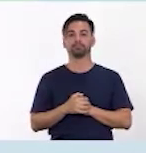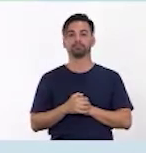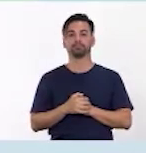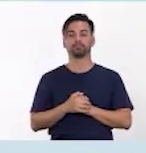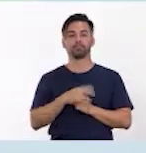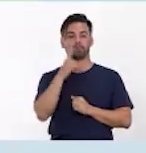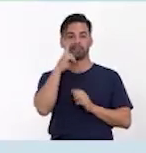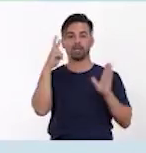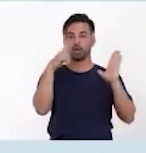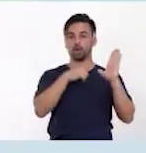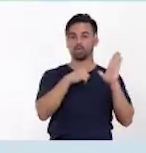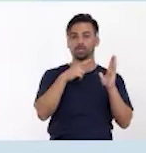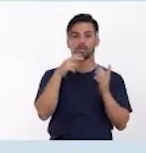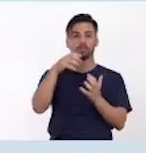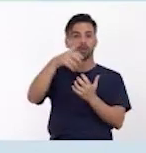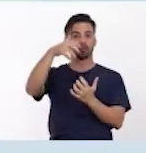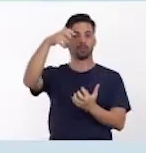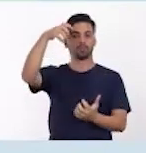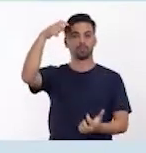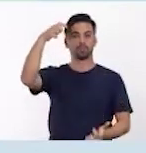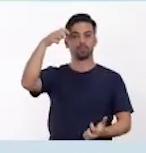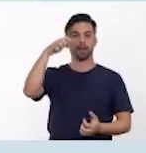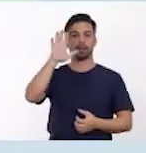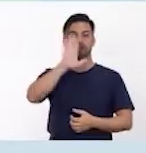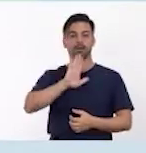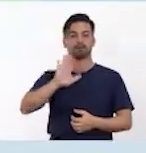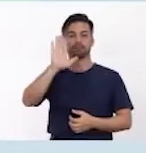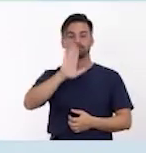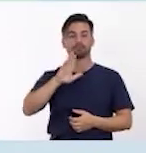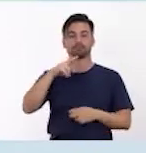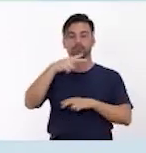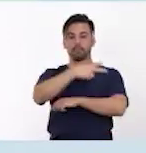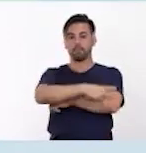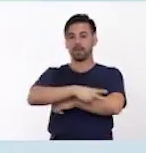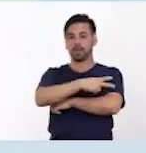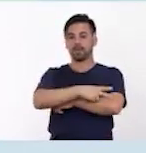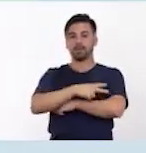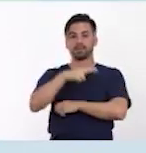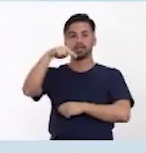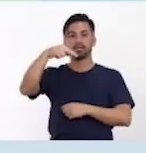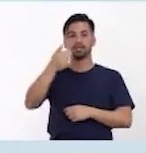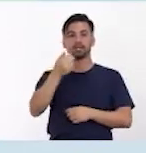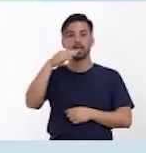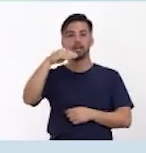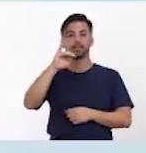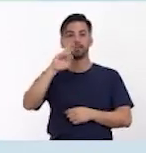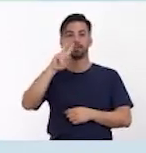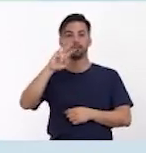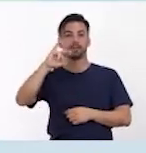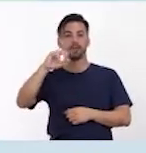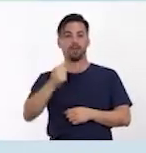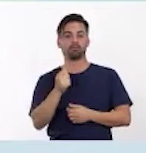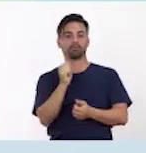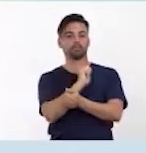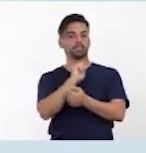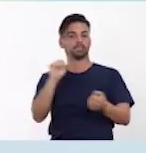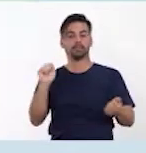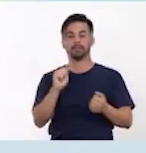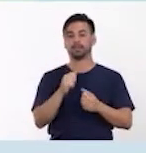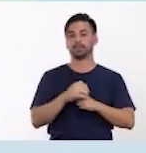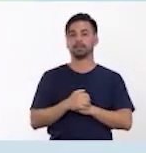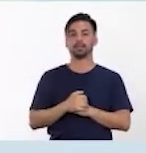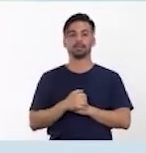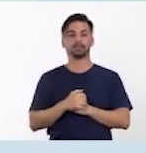observando todos, y hablamos de Namibia porque logró su independencia, hablamos de